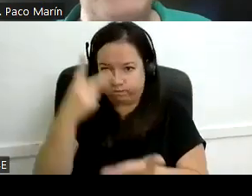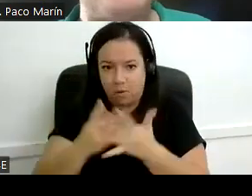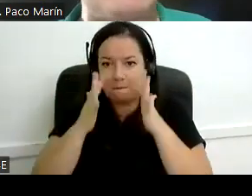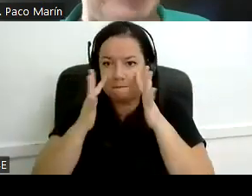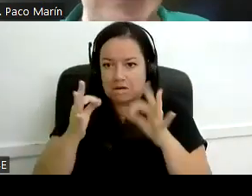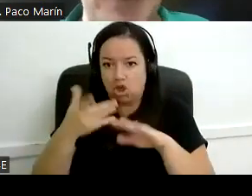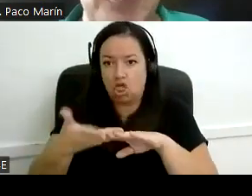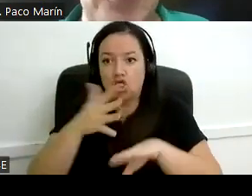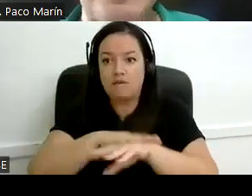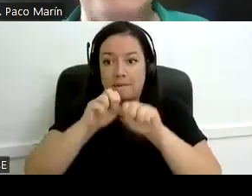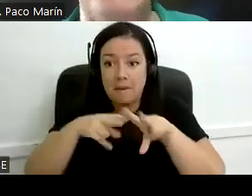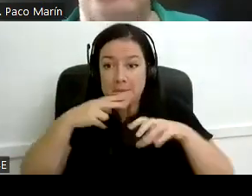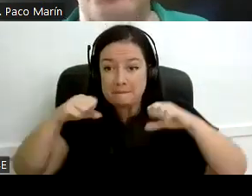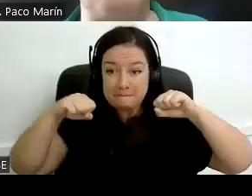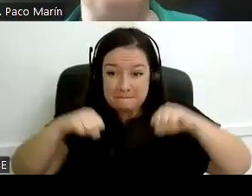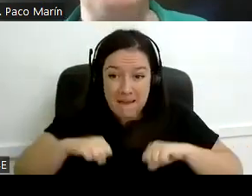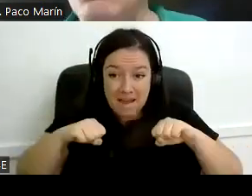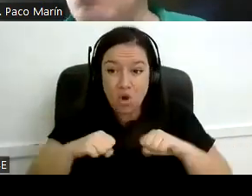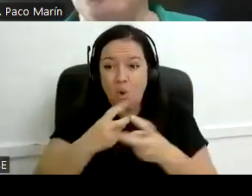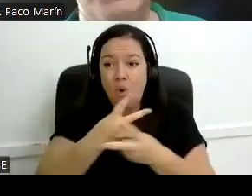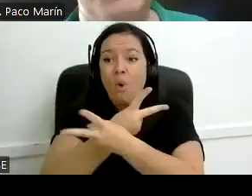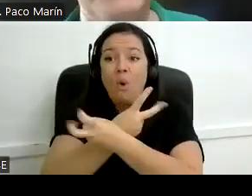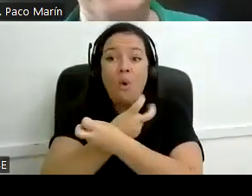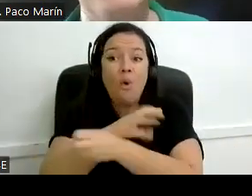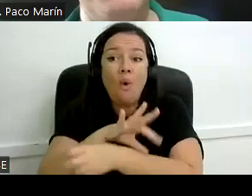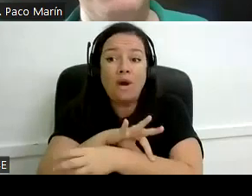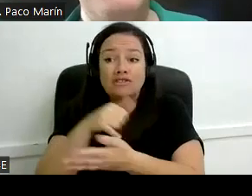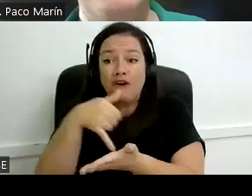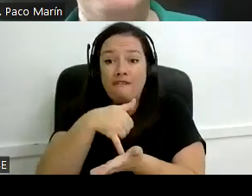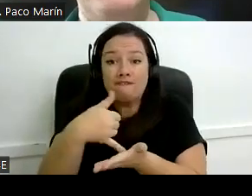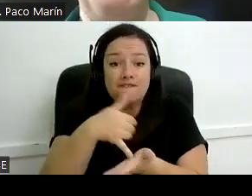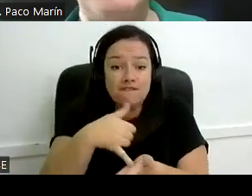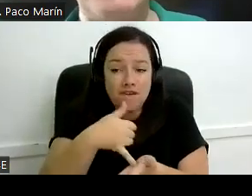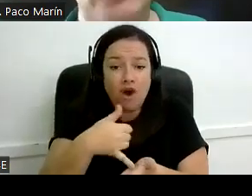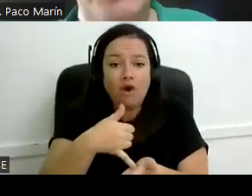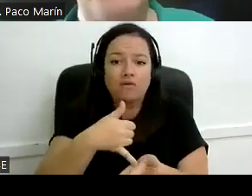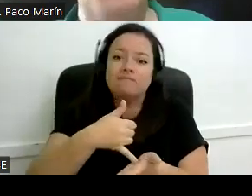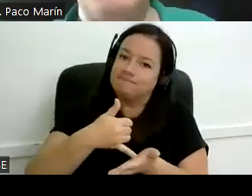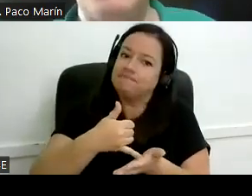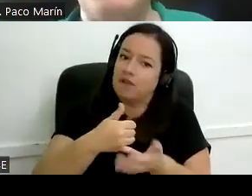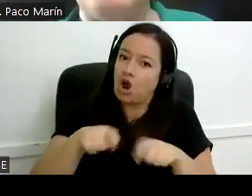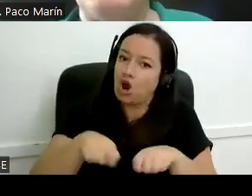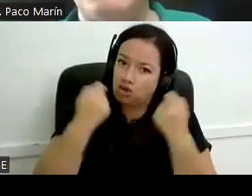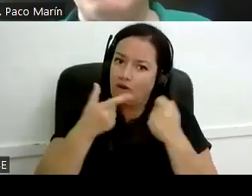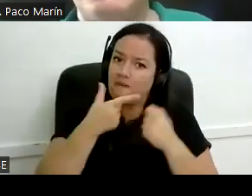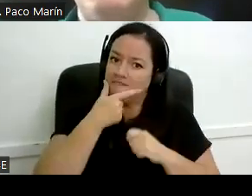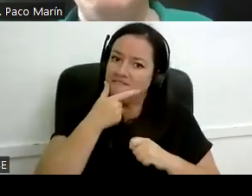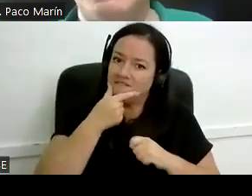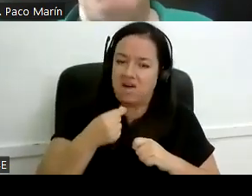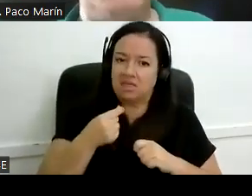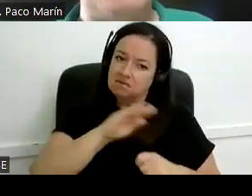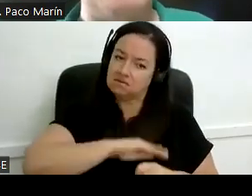mucho mayor. Y en gente mayor que ya tienen los huesos mucho más frágiles, el riesgo de fractura aumenta de